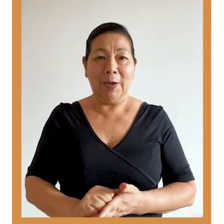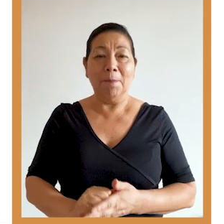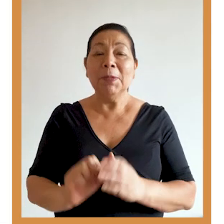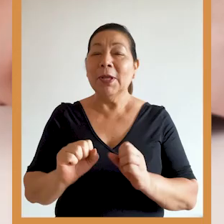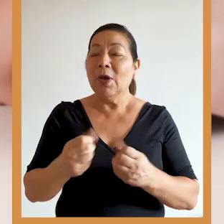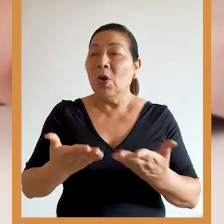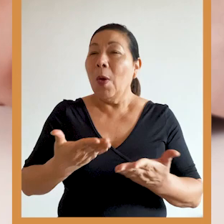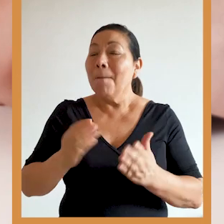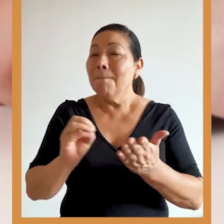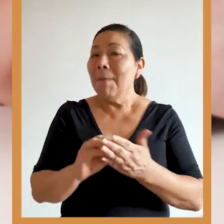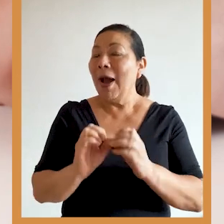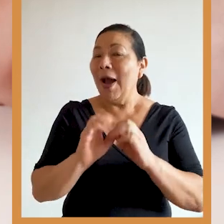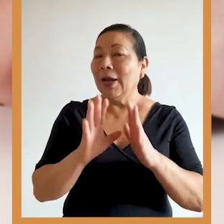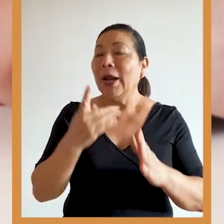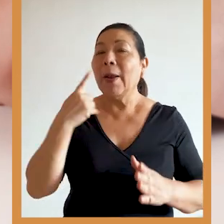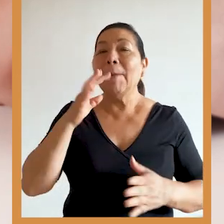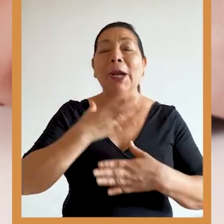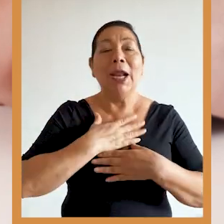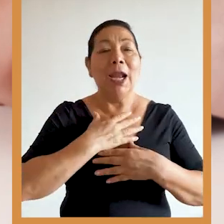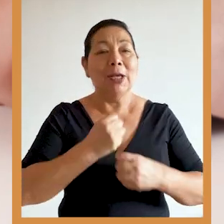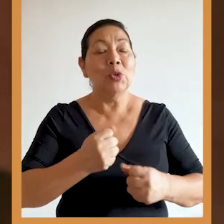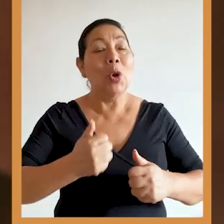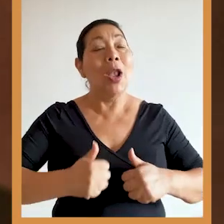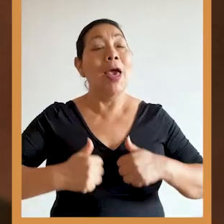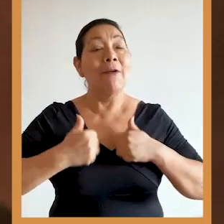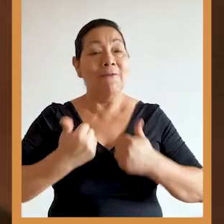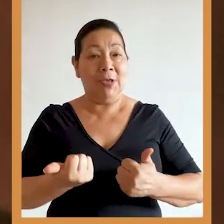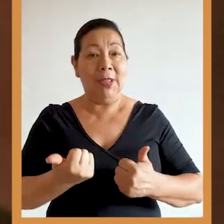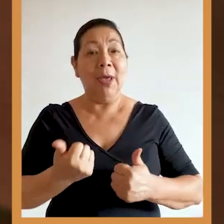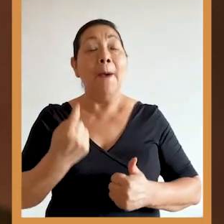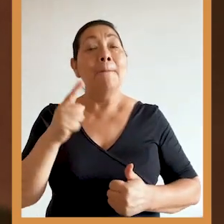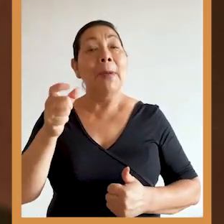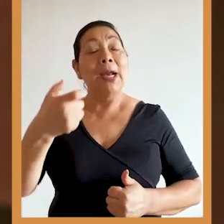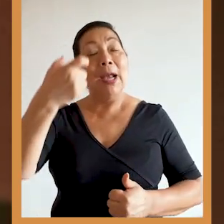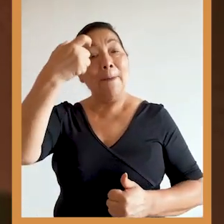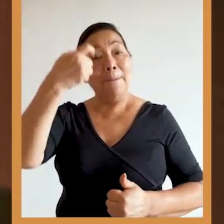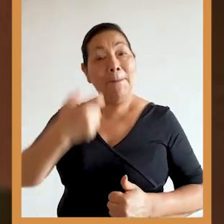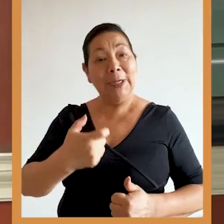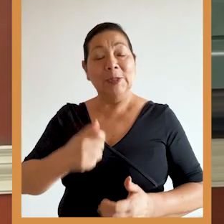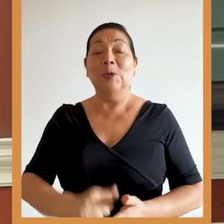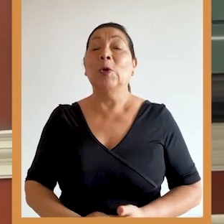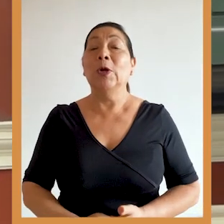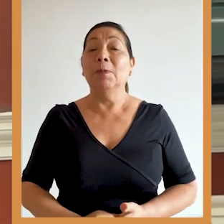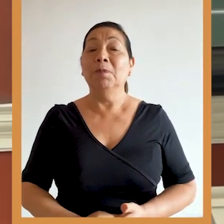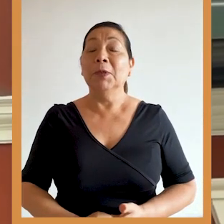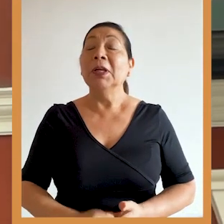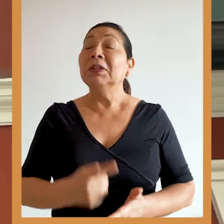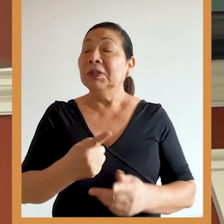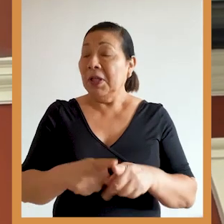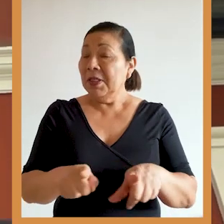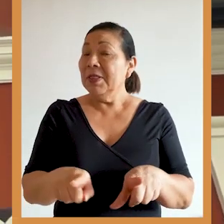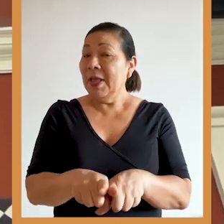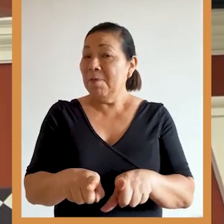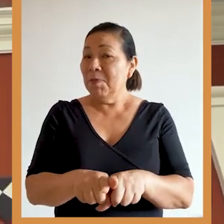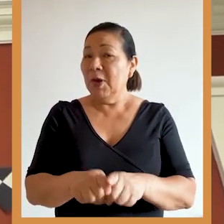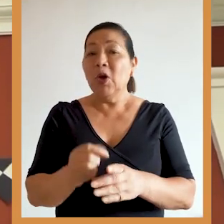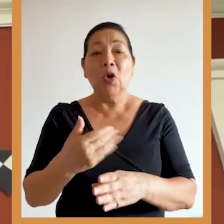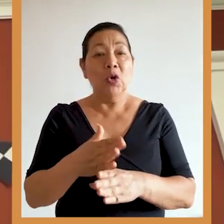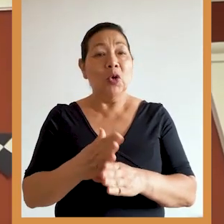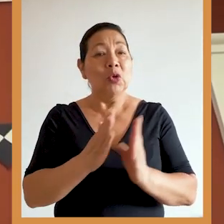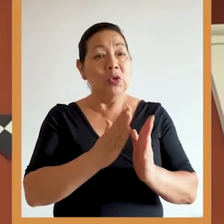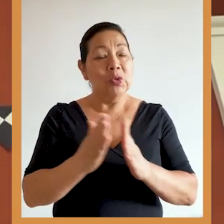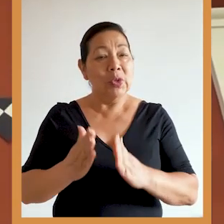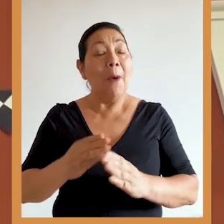ajeno, el cual constituye una clara amenaza para la salud, la vida y la integridad física. La sentencia considera también